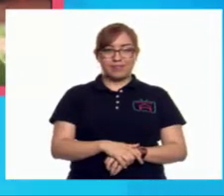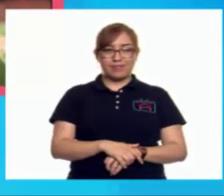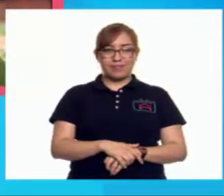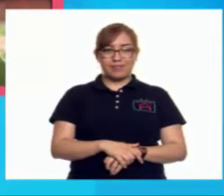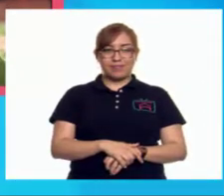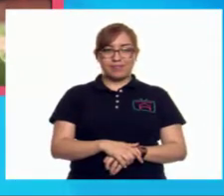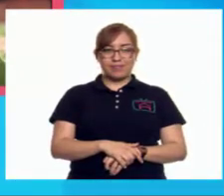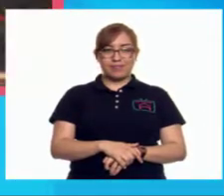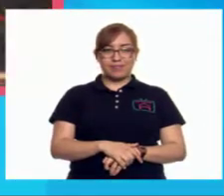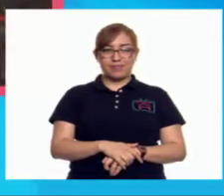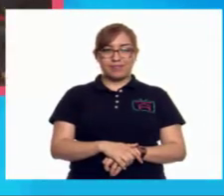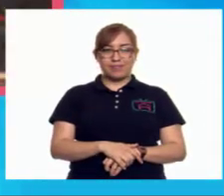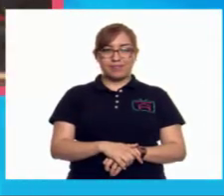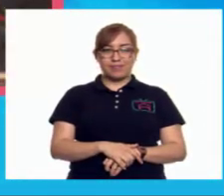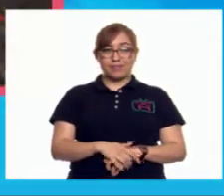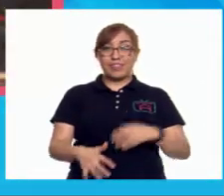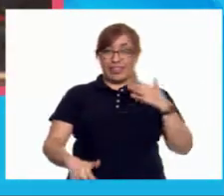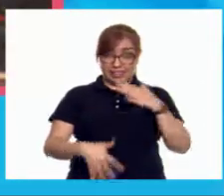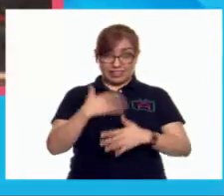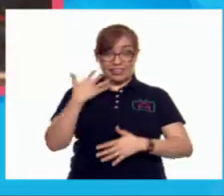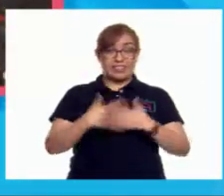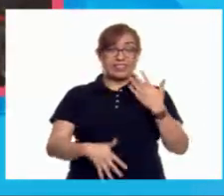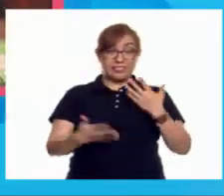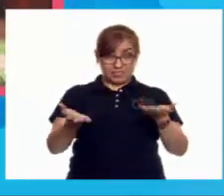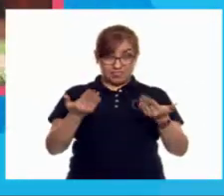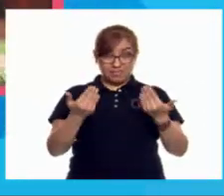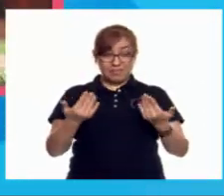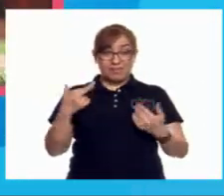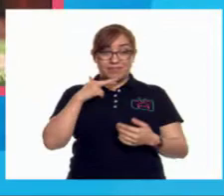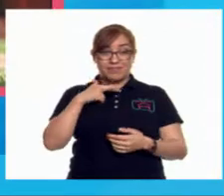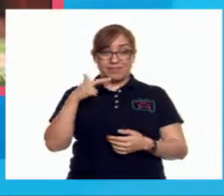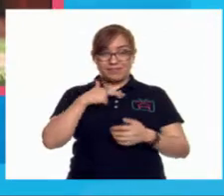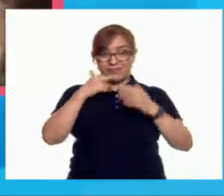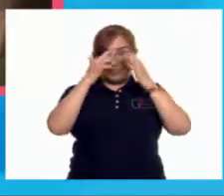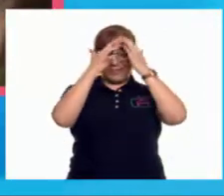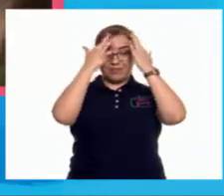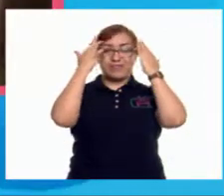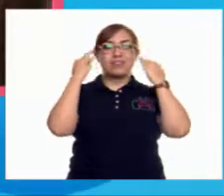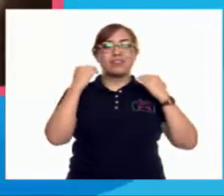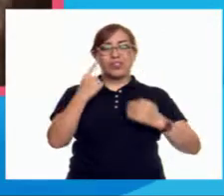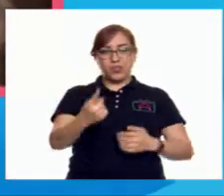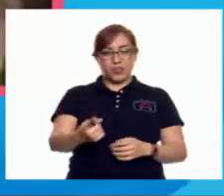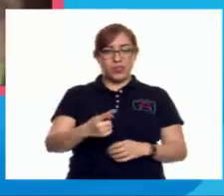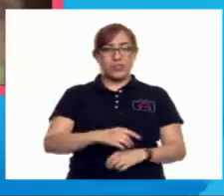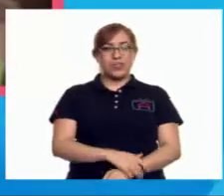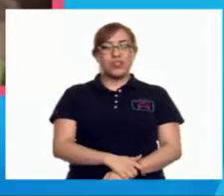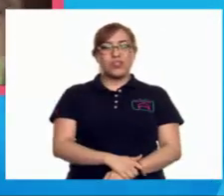15 lagartijas! ¡15 antes de volver a lanzar! ¡Está bien! ¡Uno!